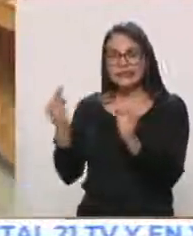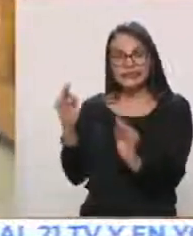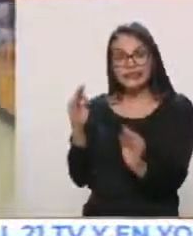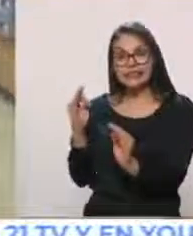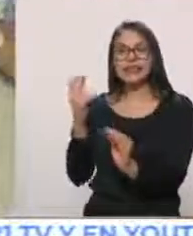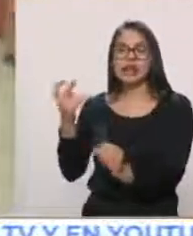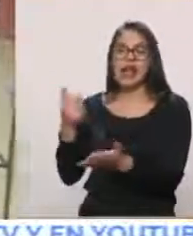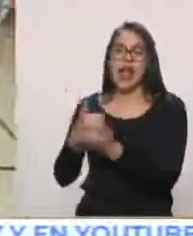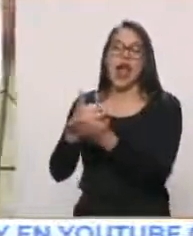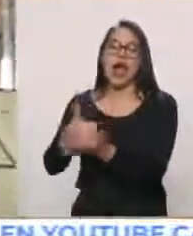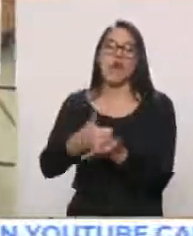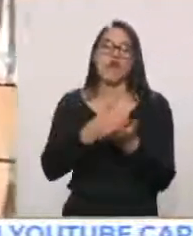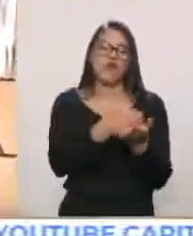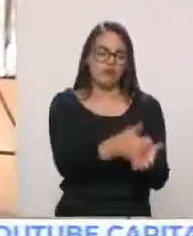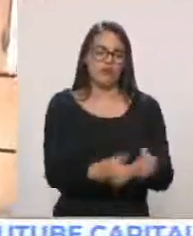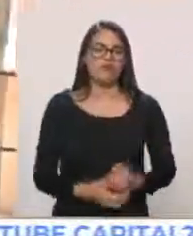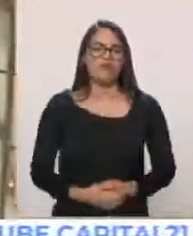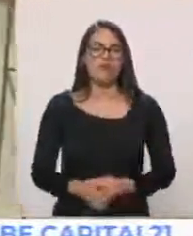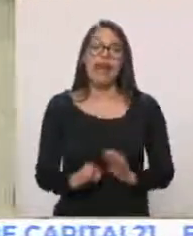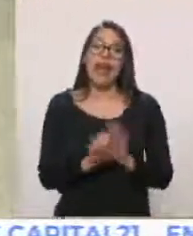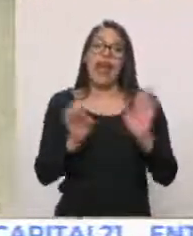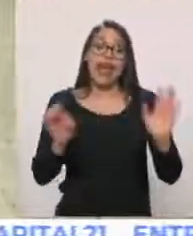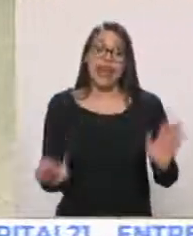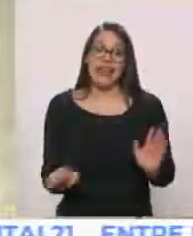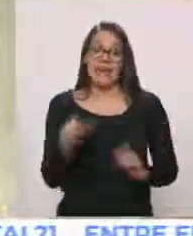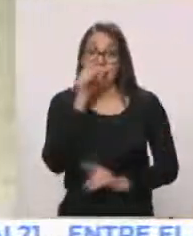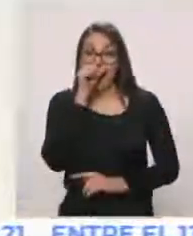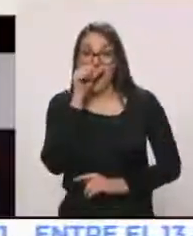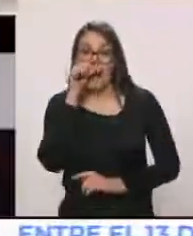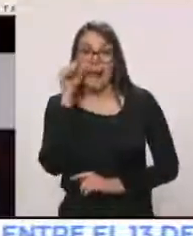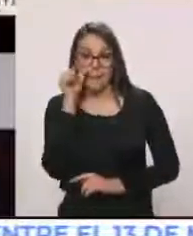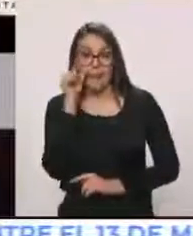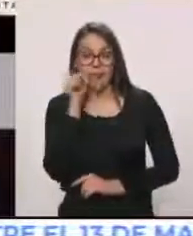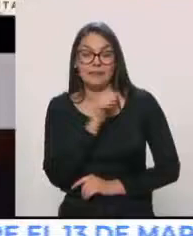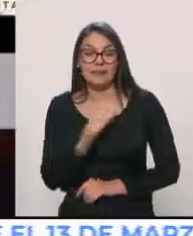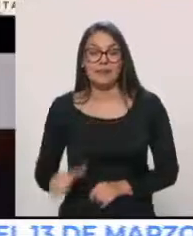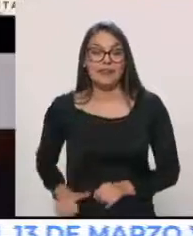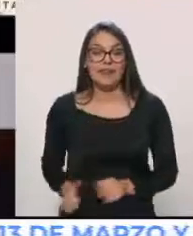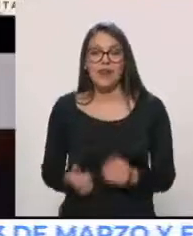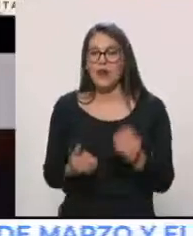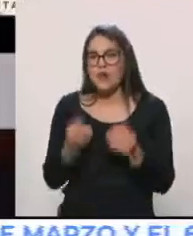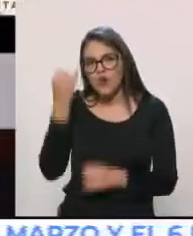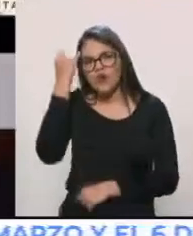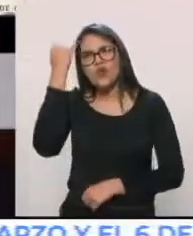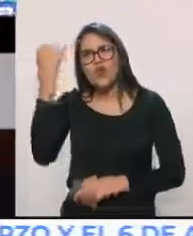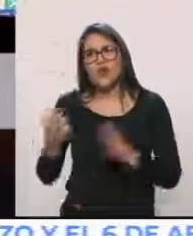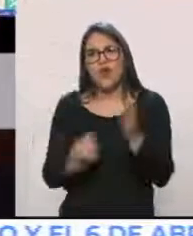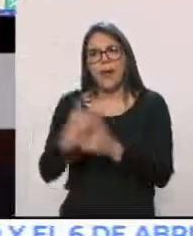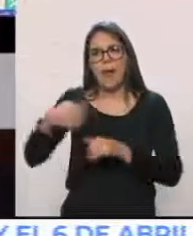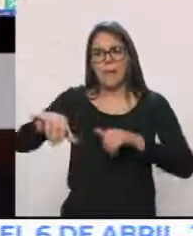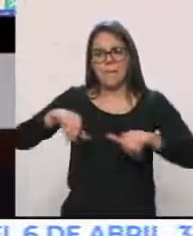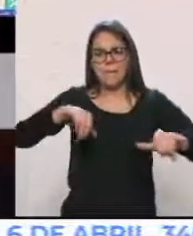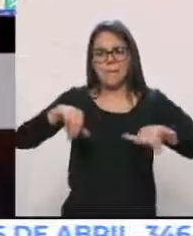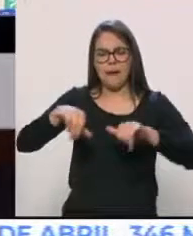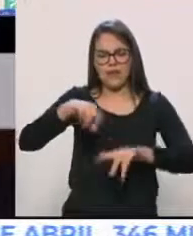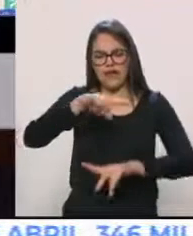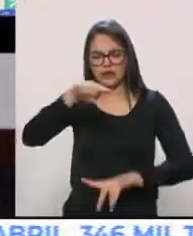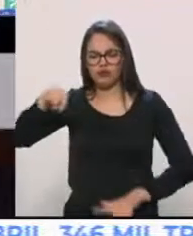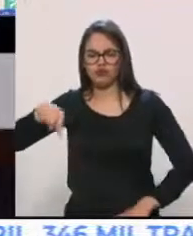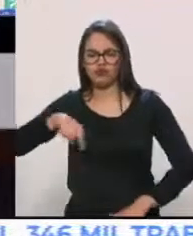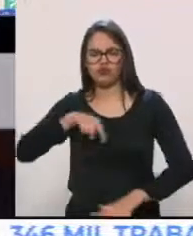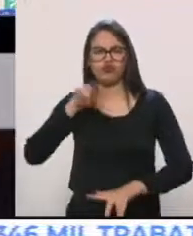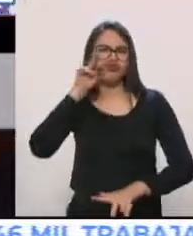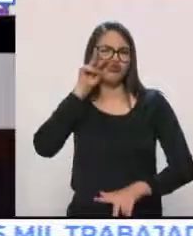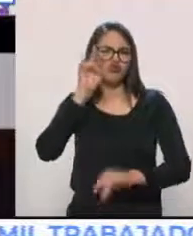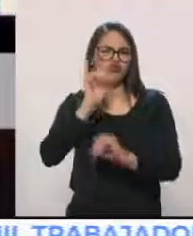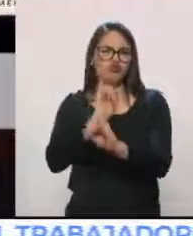Incluso, algunas demarcaciones como Benito Juárez han creado un mapa georreferenciado en el que los habitantes de la alcaldía